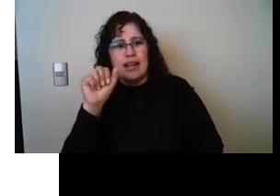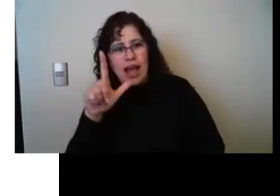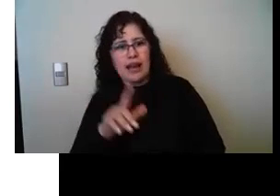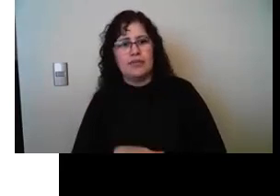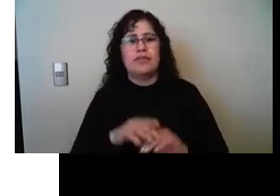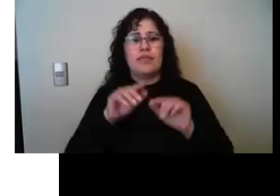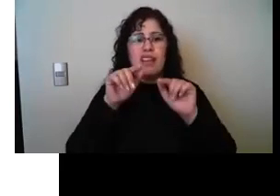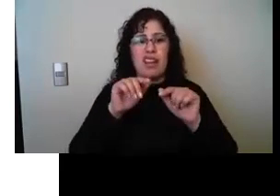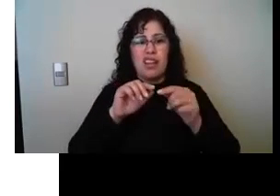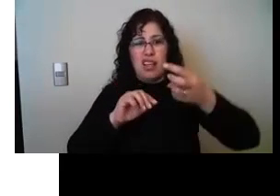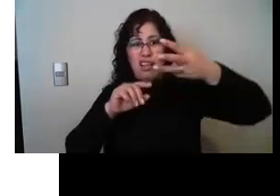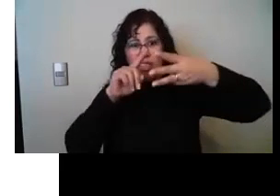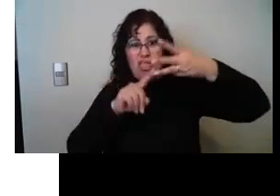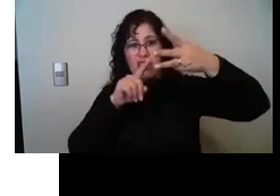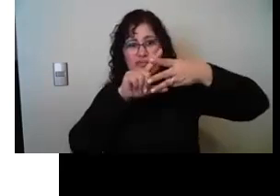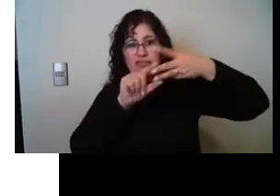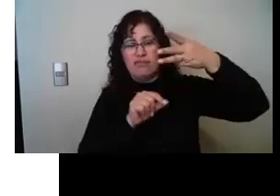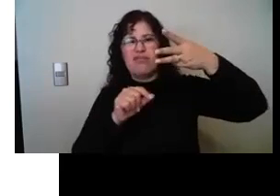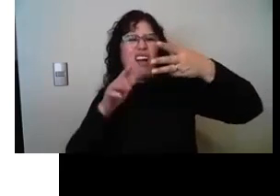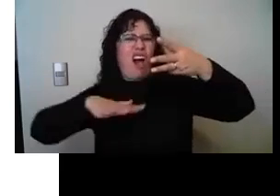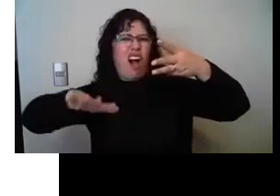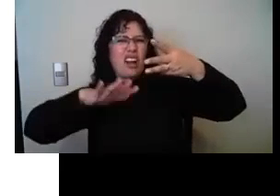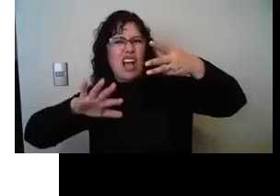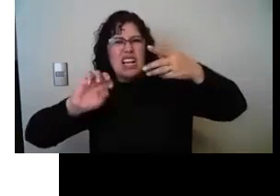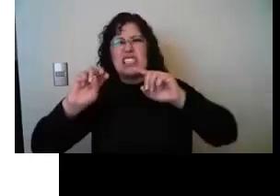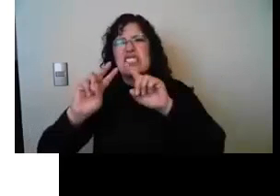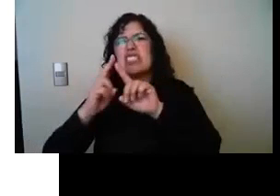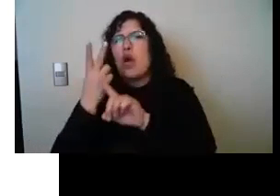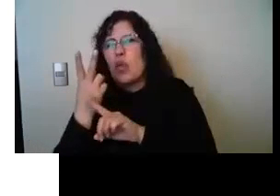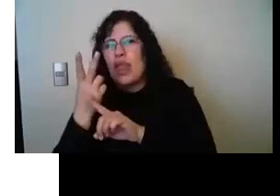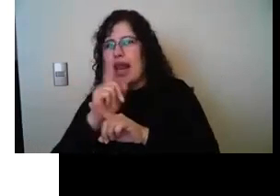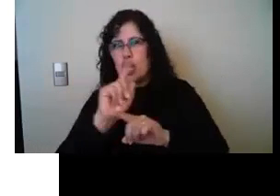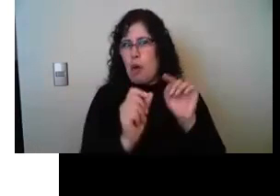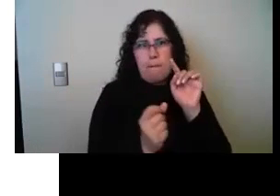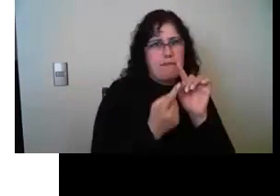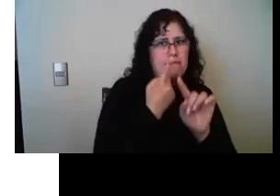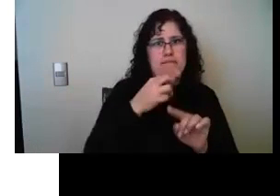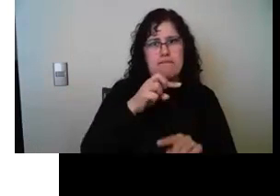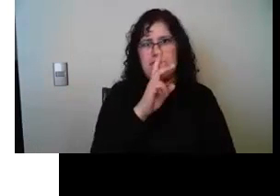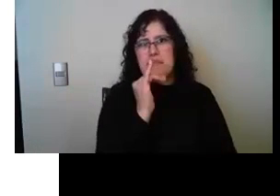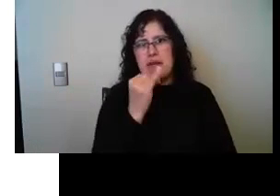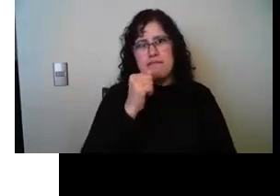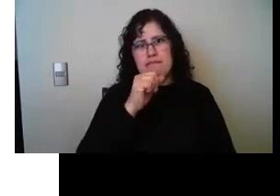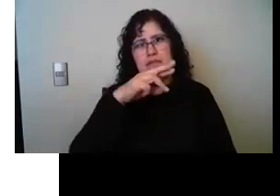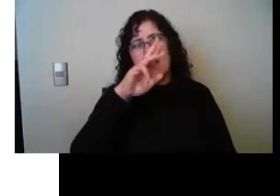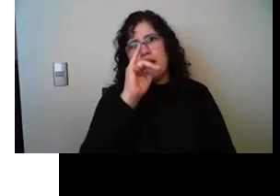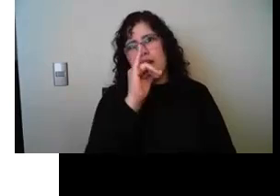ya secundarias a estas áreas primarias que están ubicadas a nivel del lóbulo